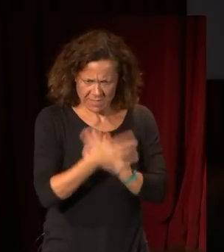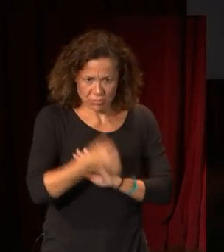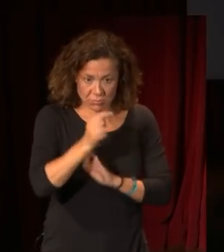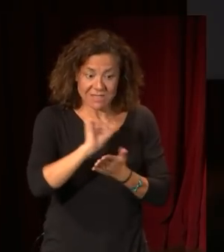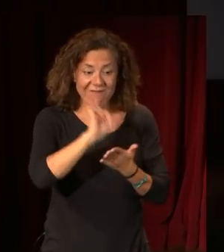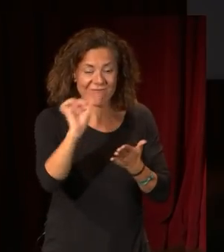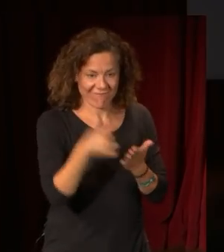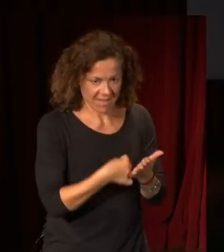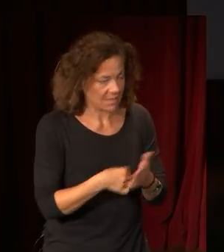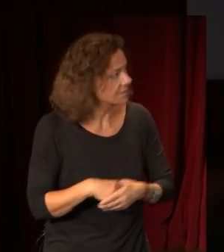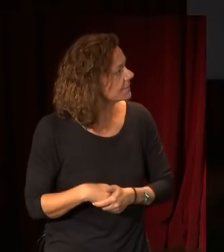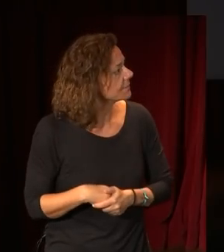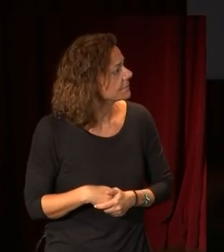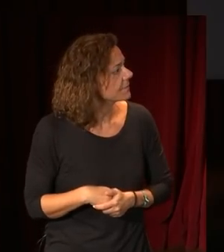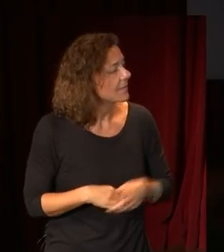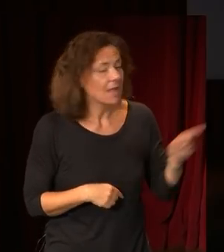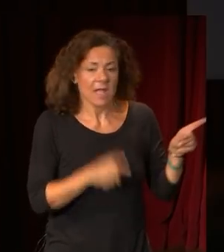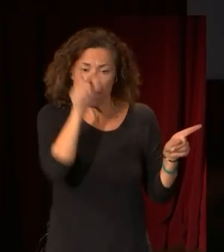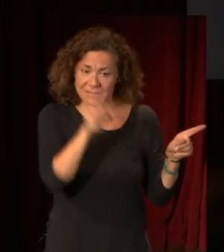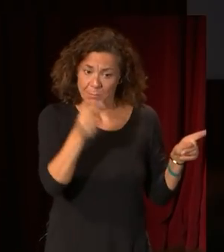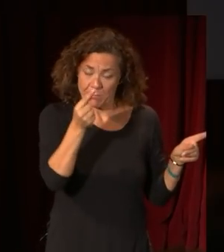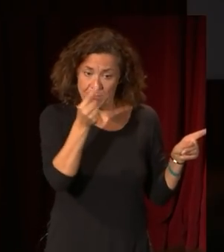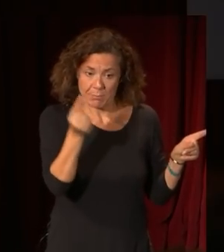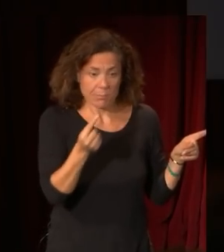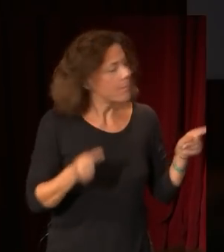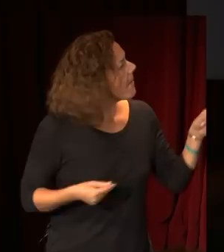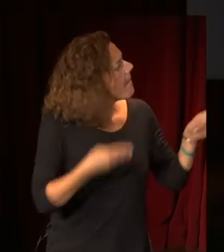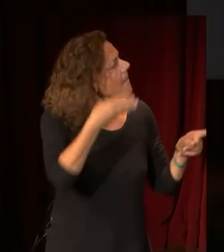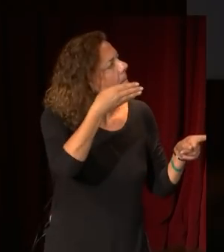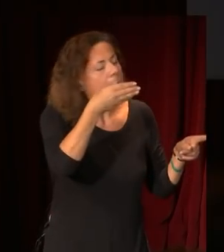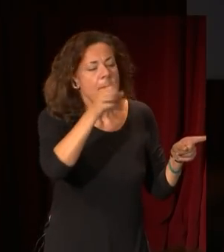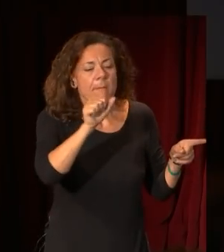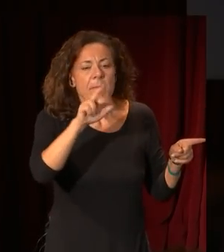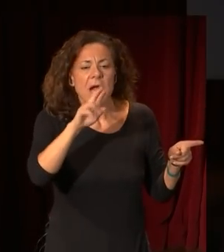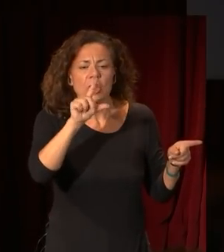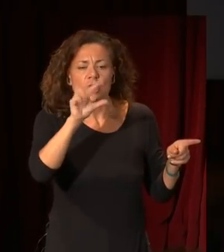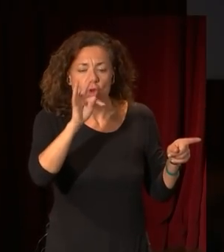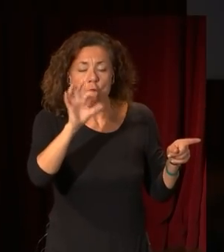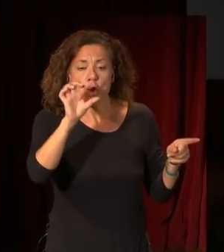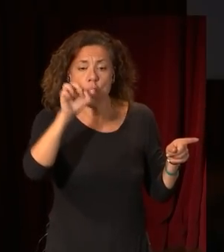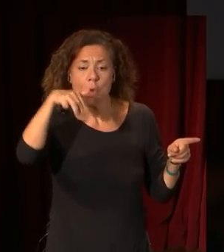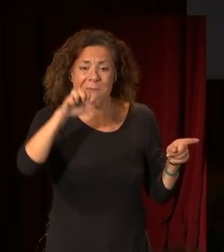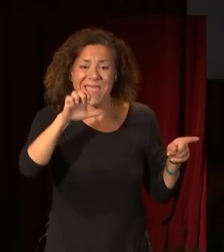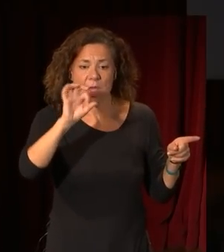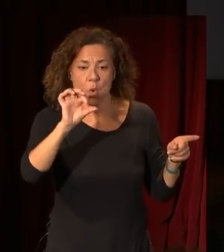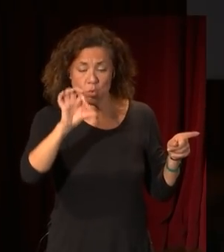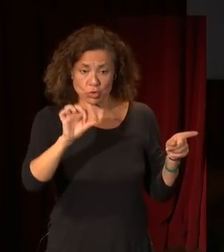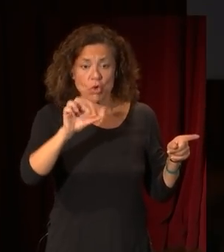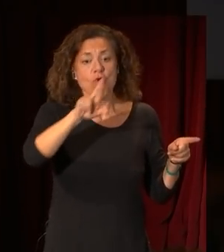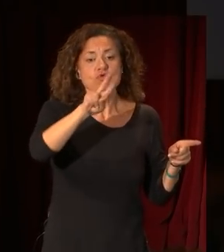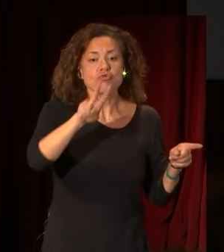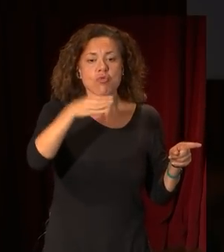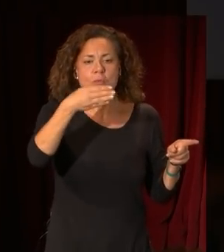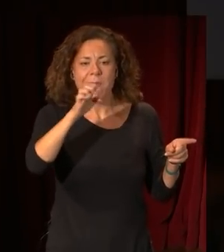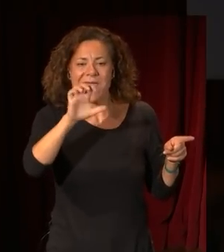en la piedad de es pla bartholomeus rubeus podemos leer aquí bartholomeus rubios rubios